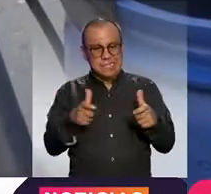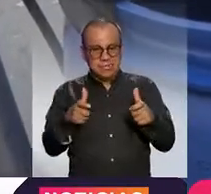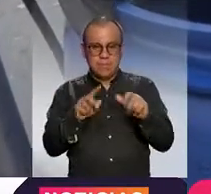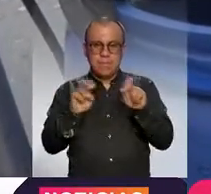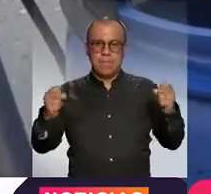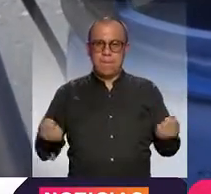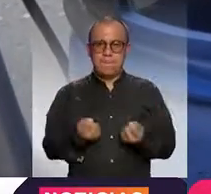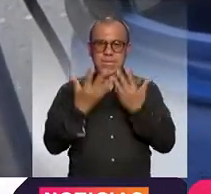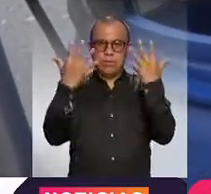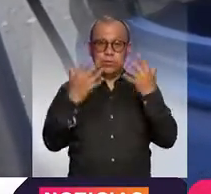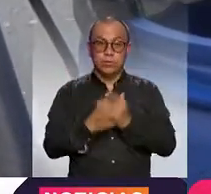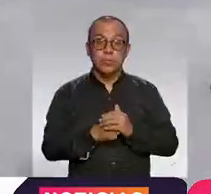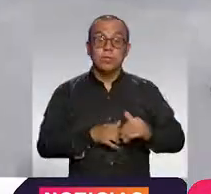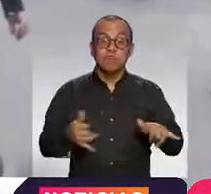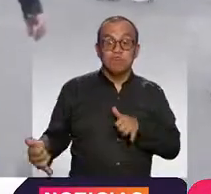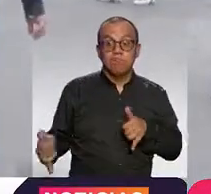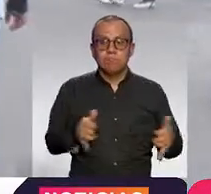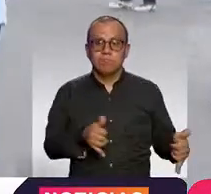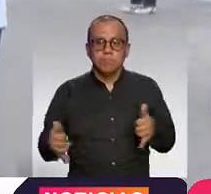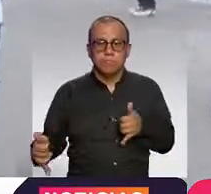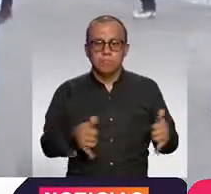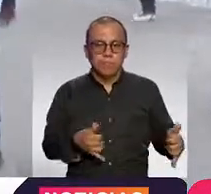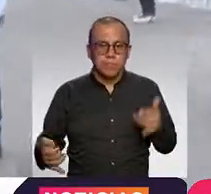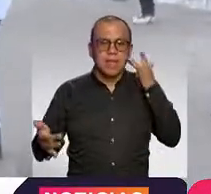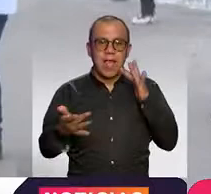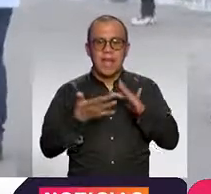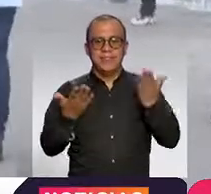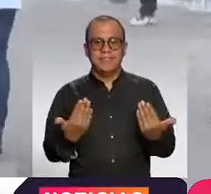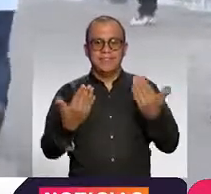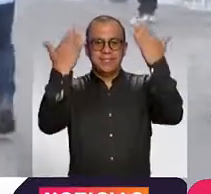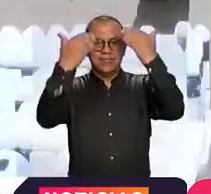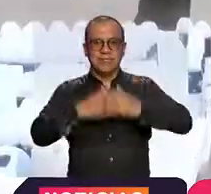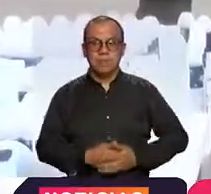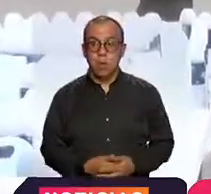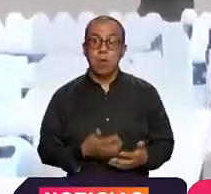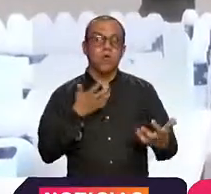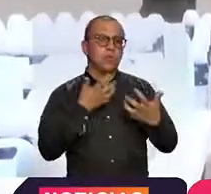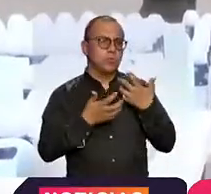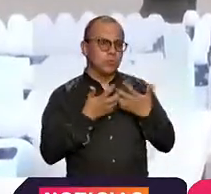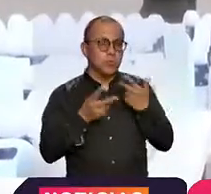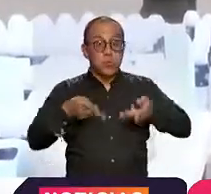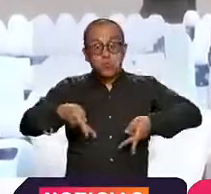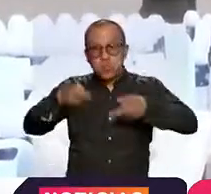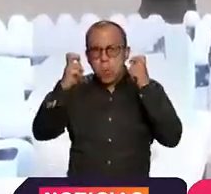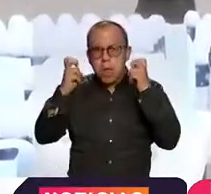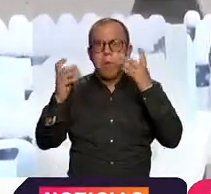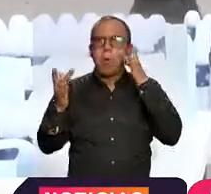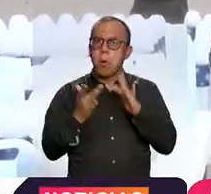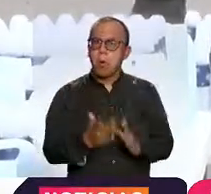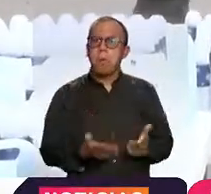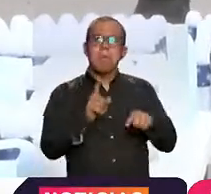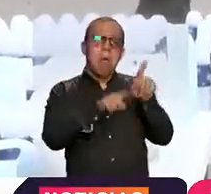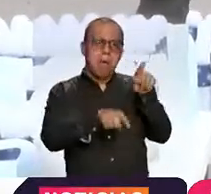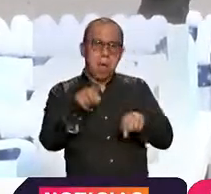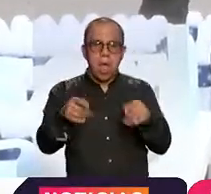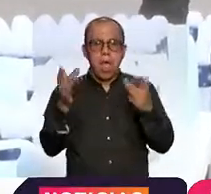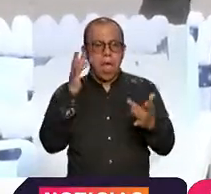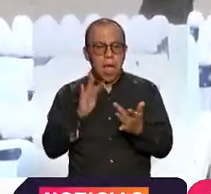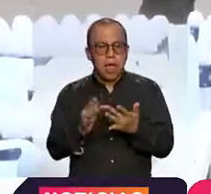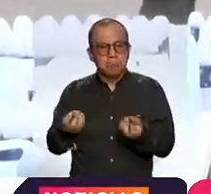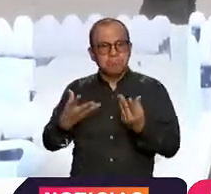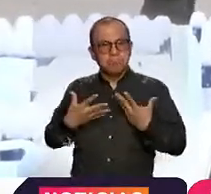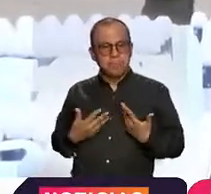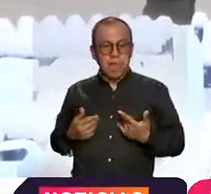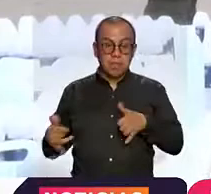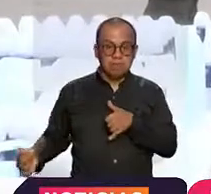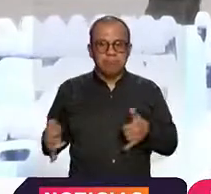virus. Los ciclistas también recibieron este beneficio. Es un sistema novedoso, algo nuevo para la ruta y sobre todo para uno